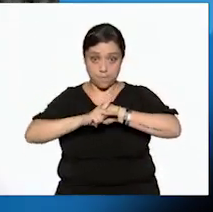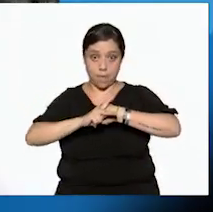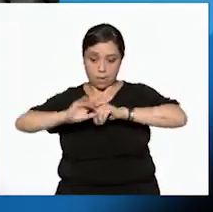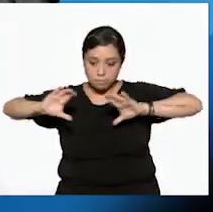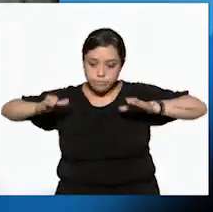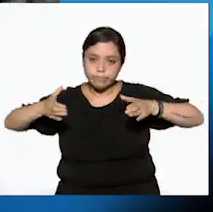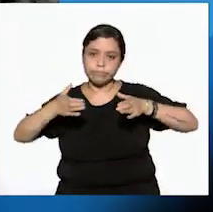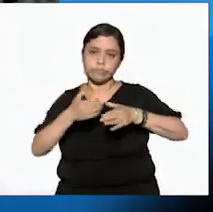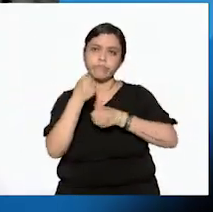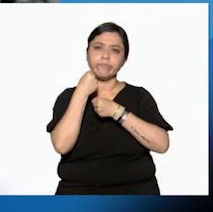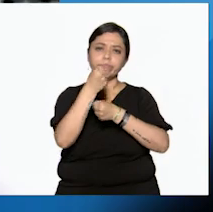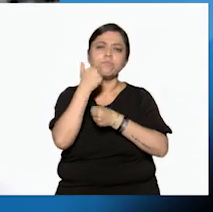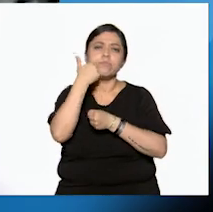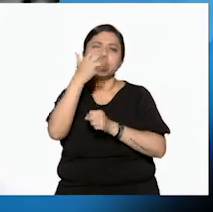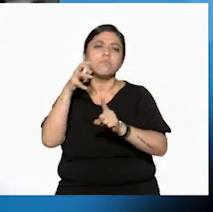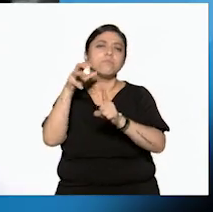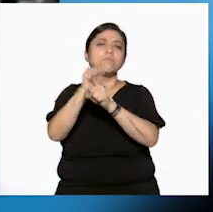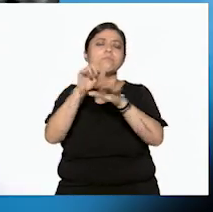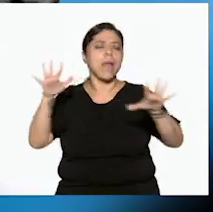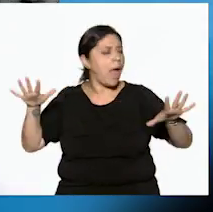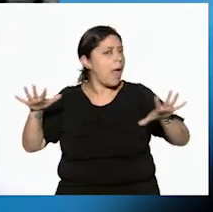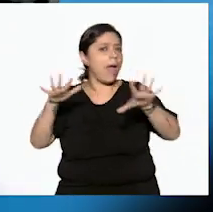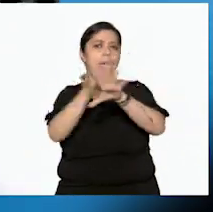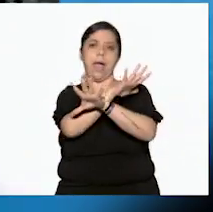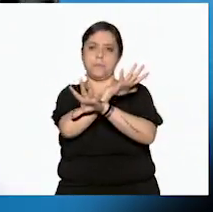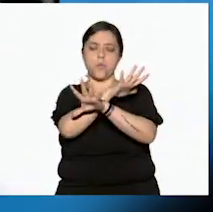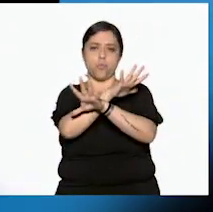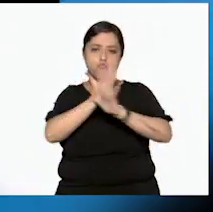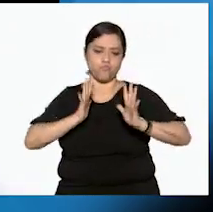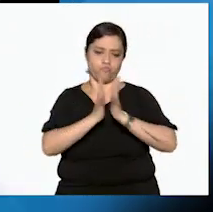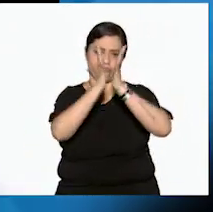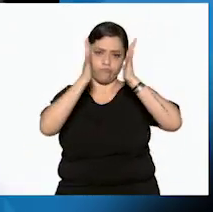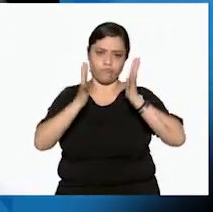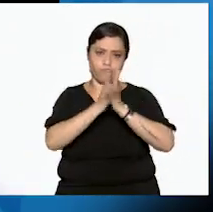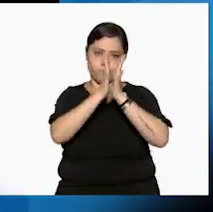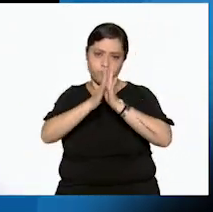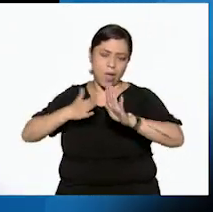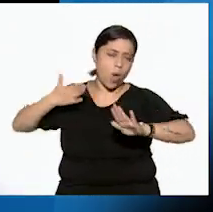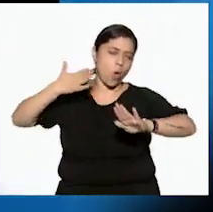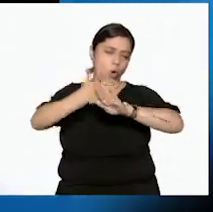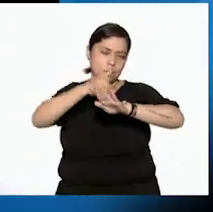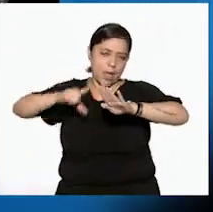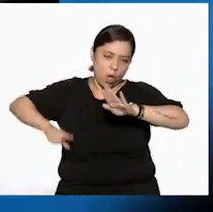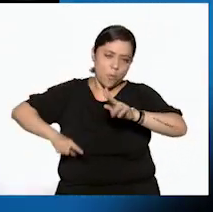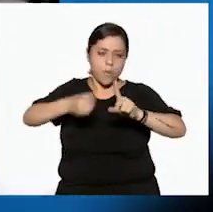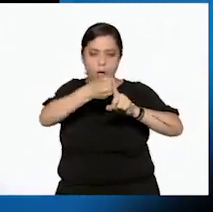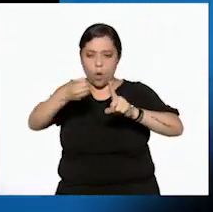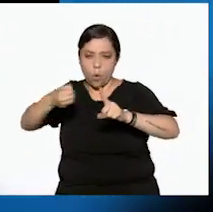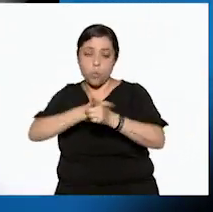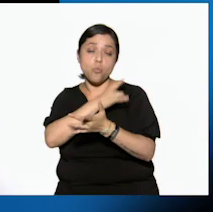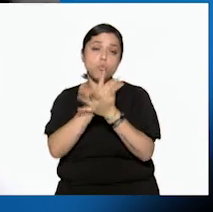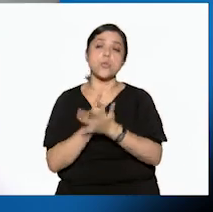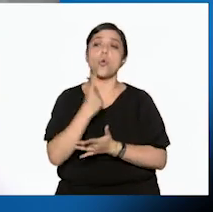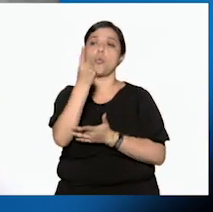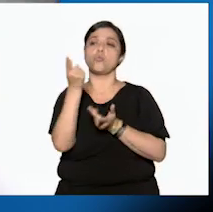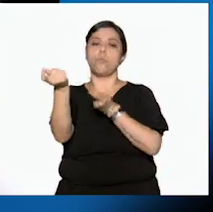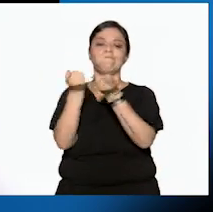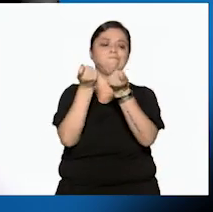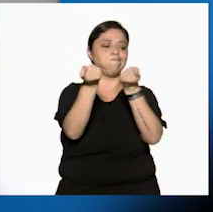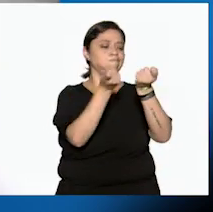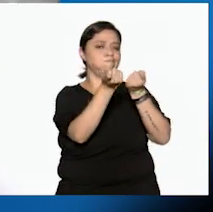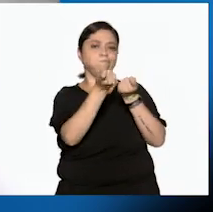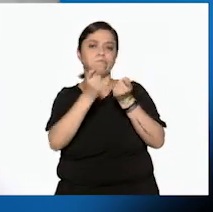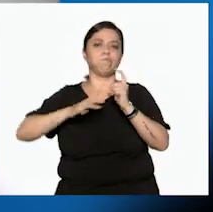movimiento buscaba una transformación democrática. Estaba en contra del sistema, donde un solo partido controlaba totalmente